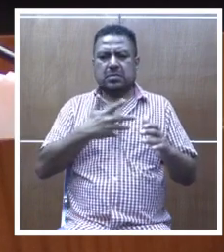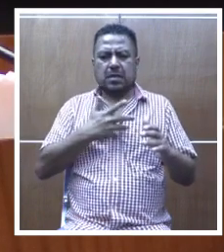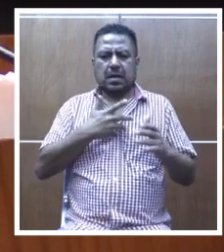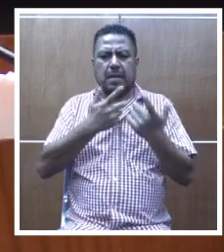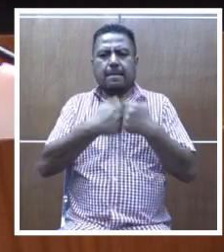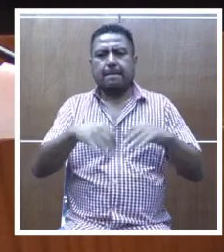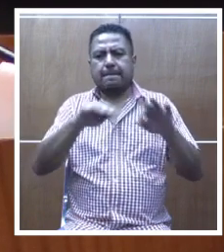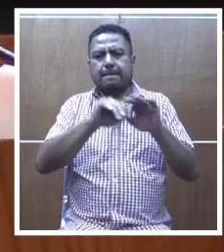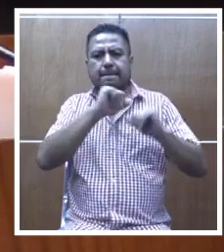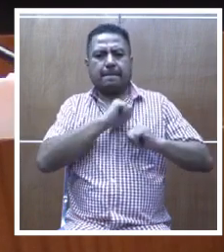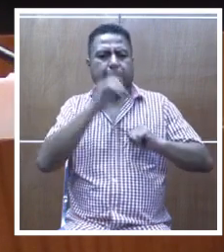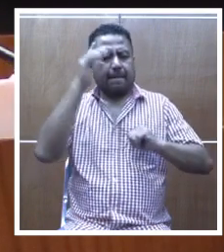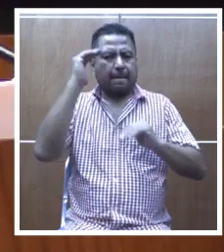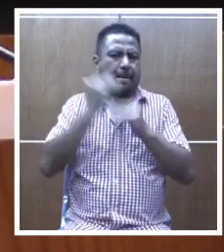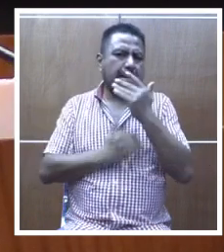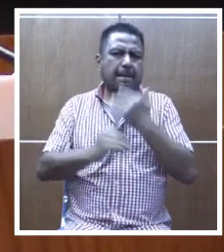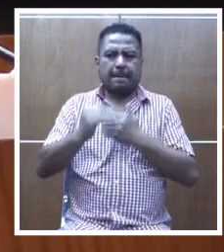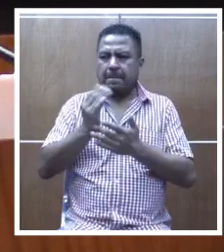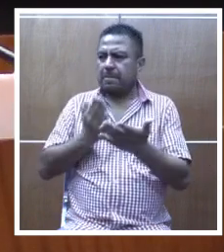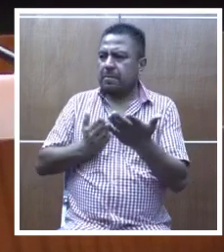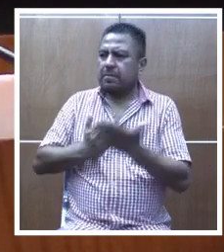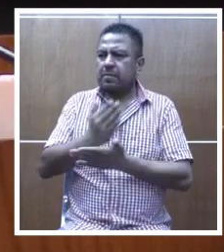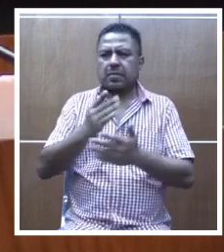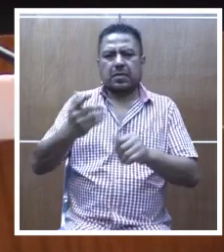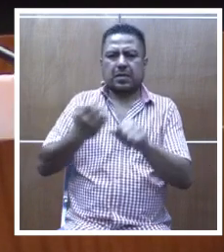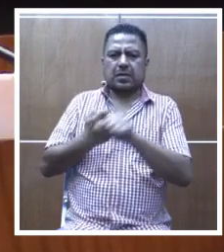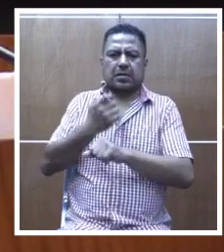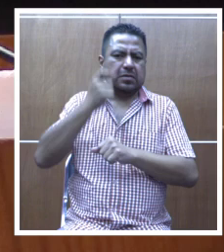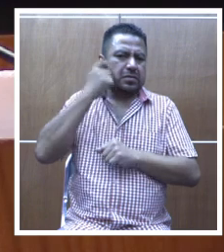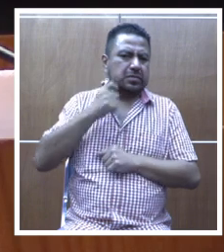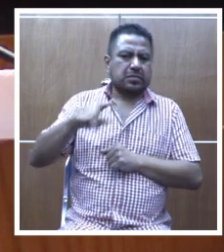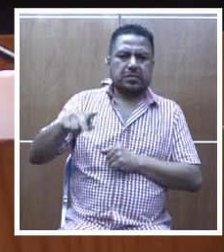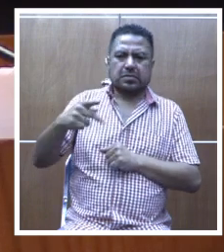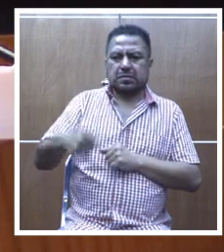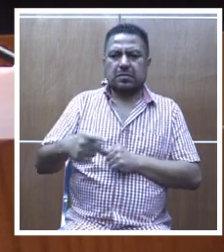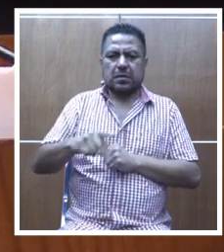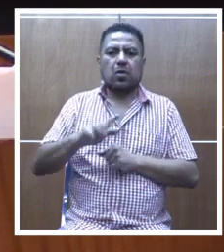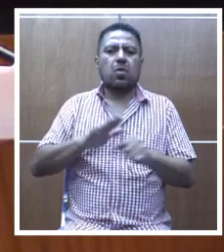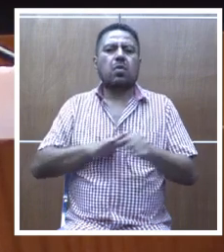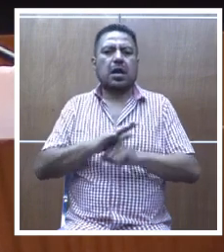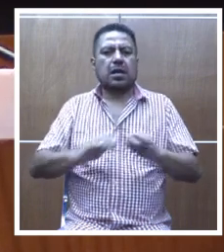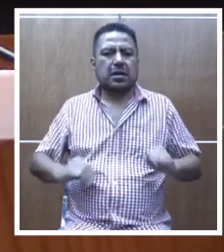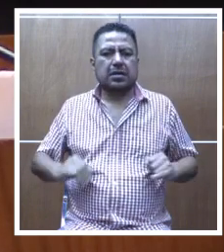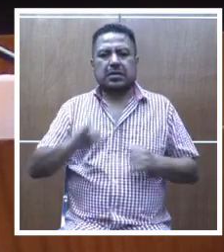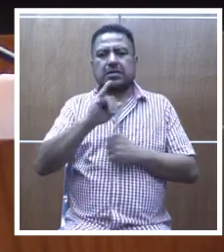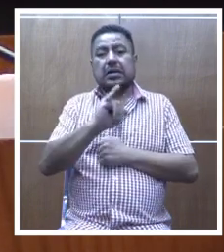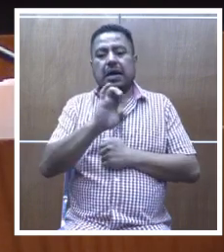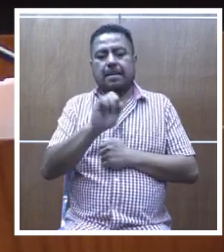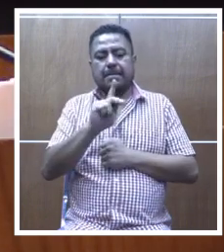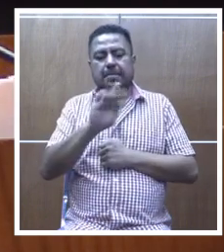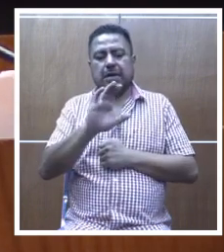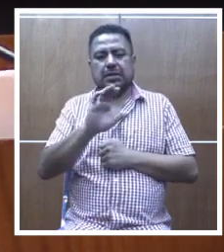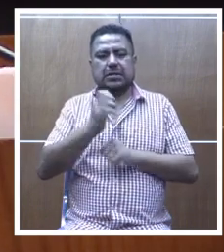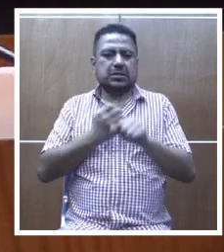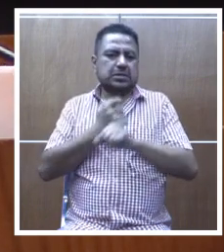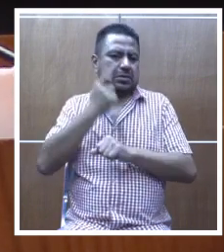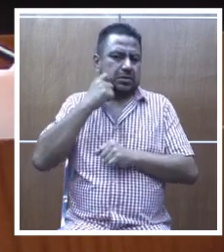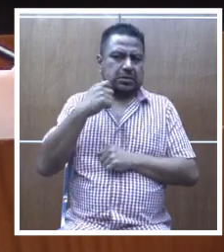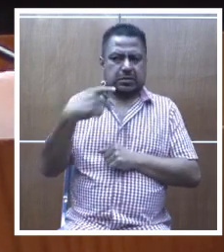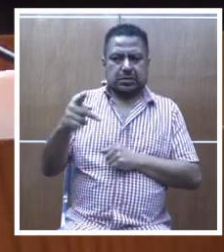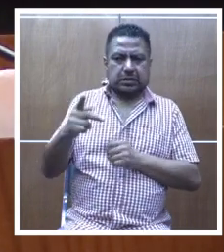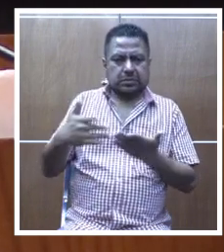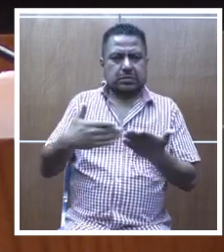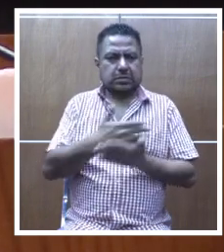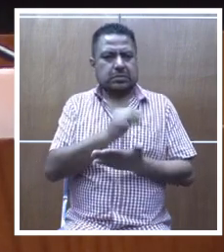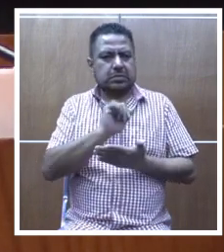principio de la más mínima intervención del Estado a través del Instituto Electoral de Participación Ciudadana del Estado de Guerrero,